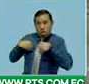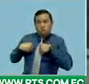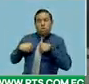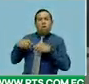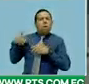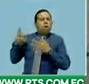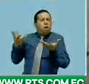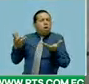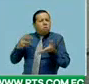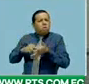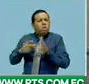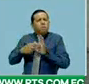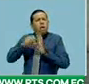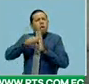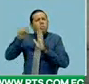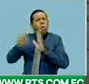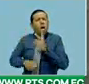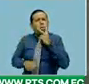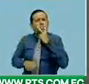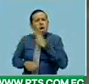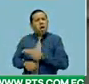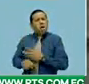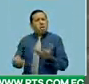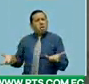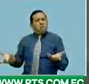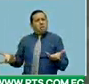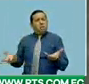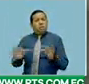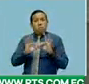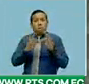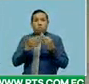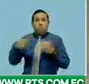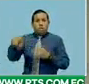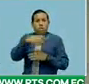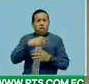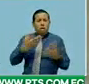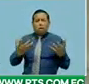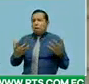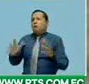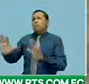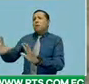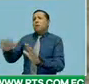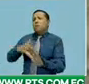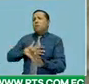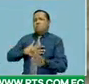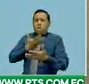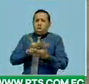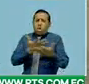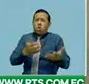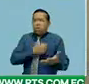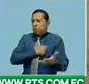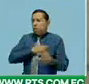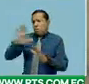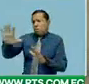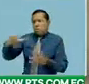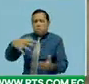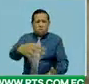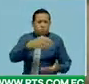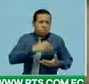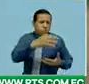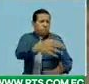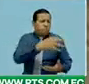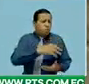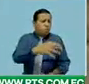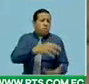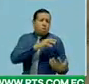mentido. Resignadas y doblegadas, las familias rescataban del lugar las pocas cosas de valor que quedaban. Ellos